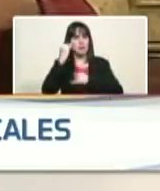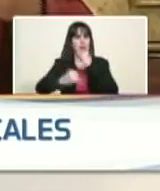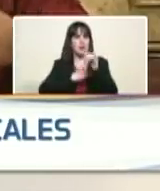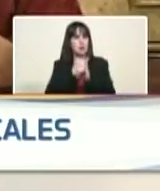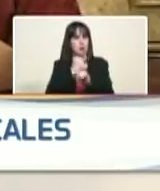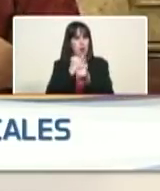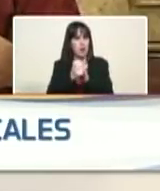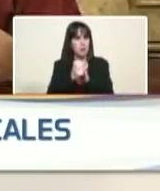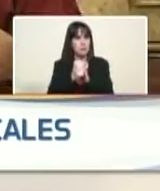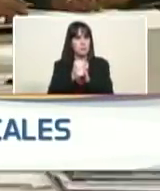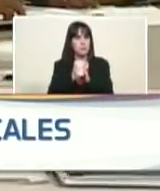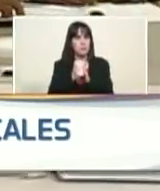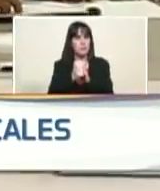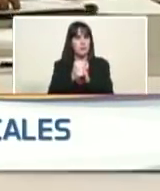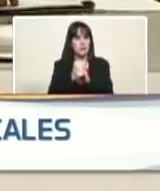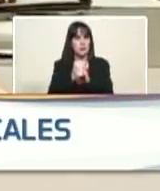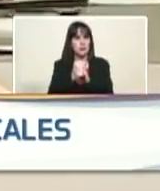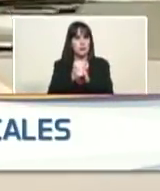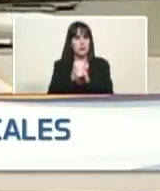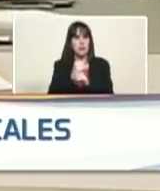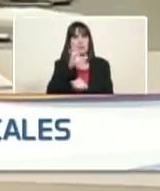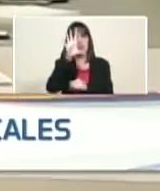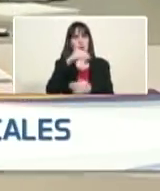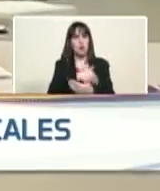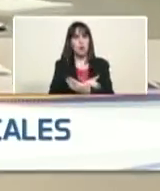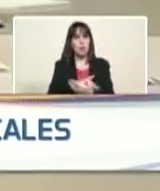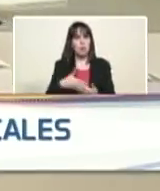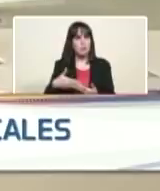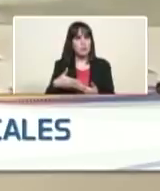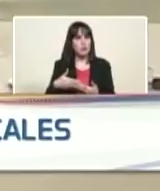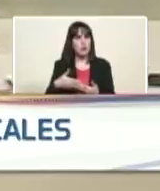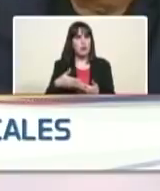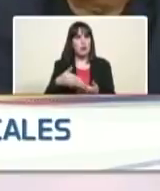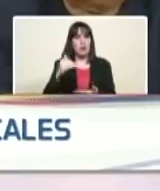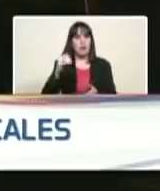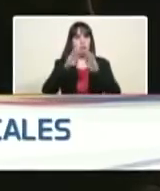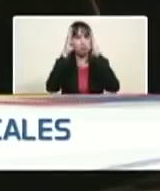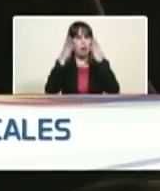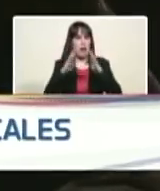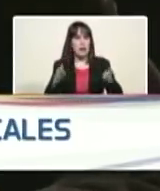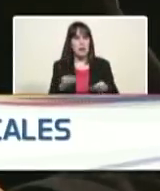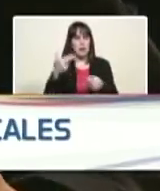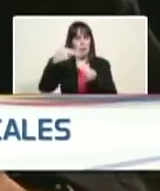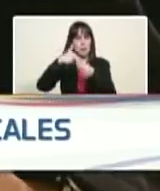petro, tiene un sustento en 5.000 millones de barriles de petróleo.